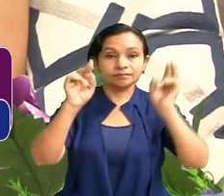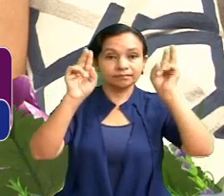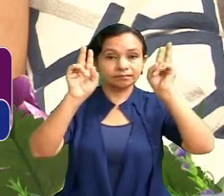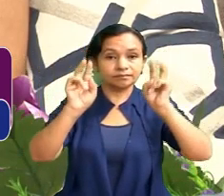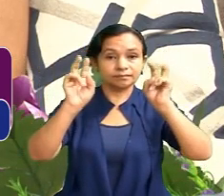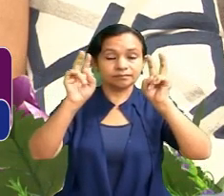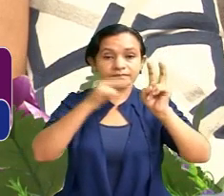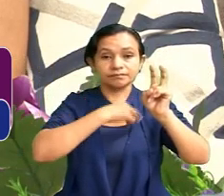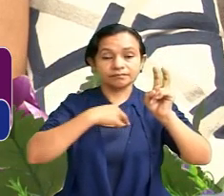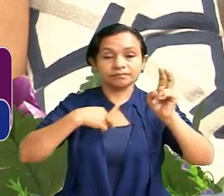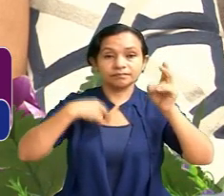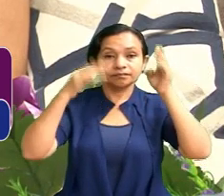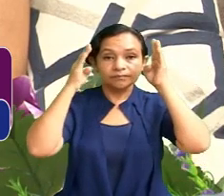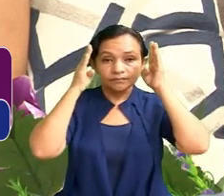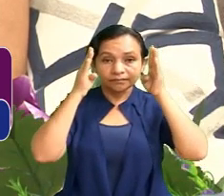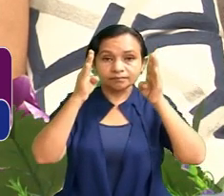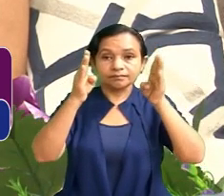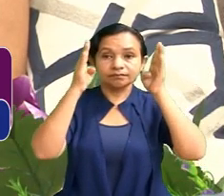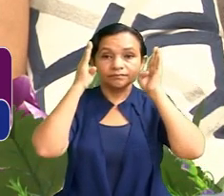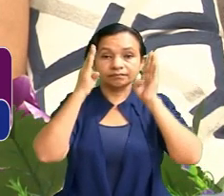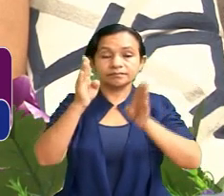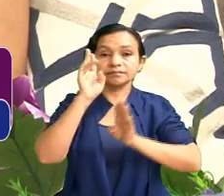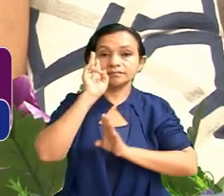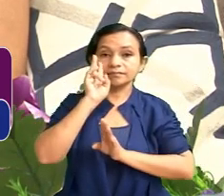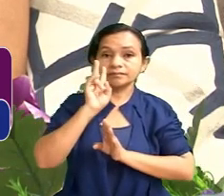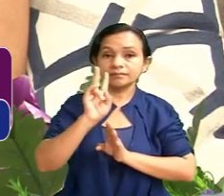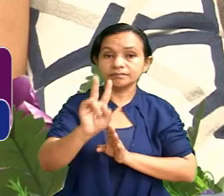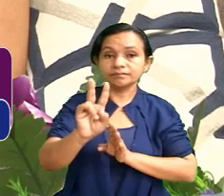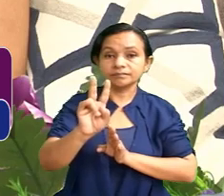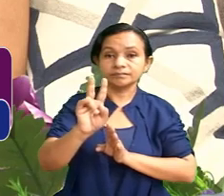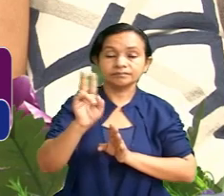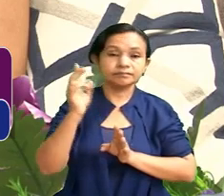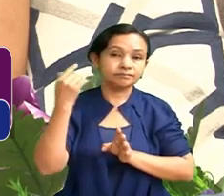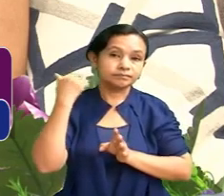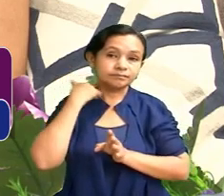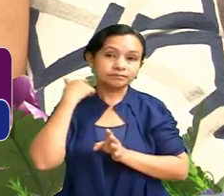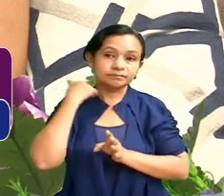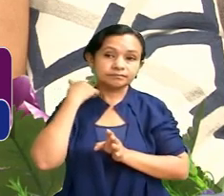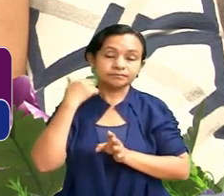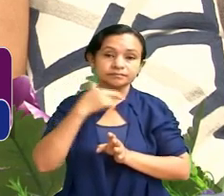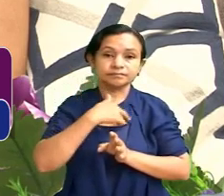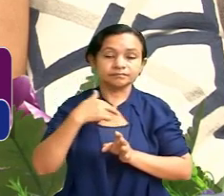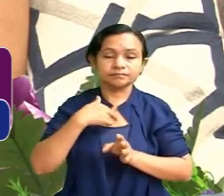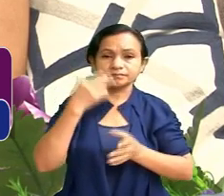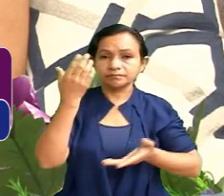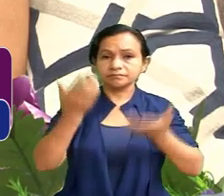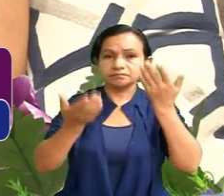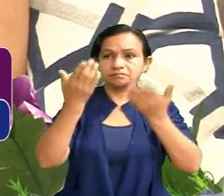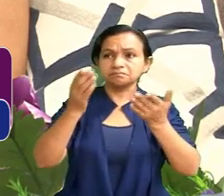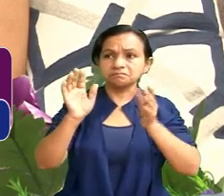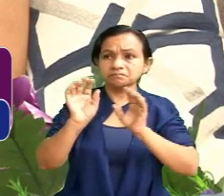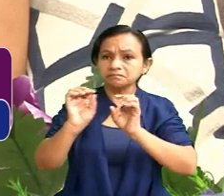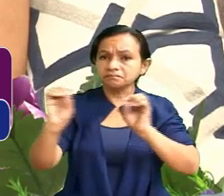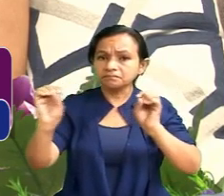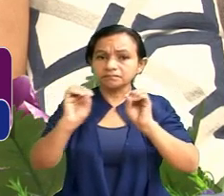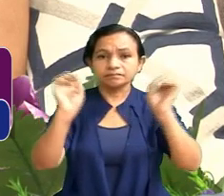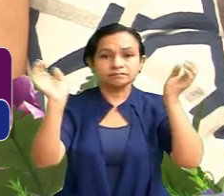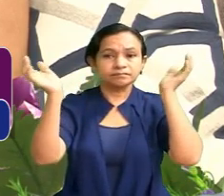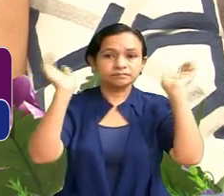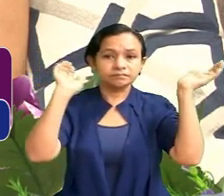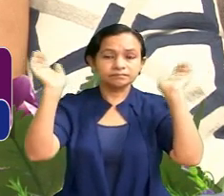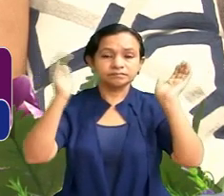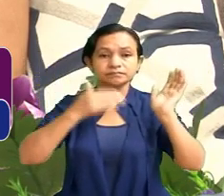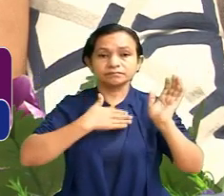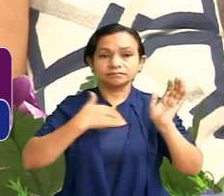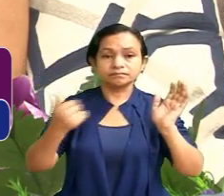venido siendo atendido año con año y si nosotros nos fijamos cada vez se dan menos incendios en los mercados hay mejores